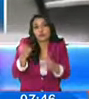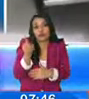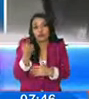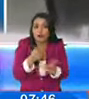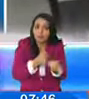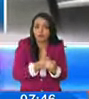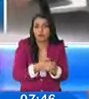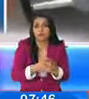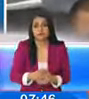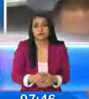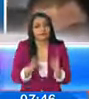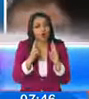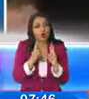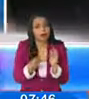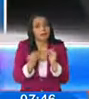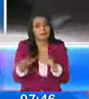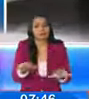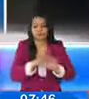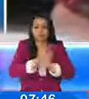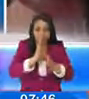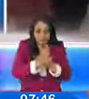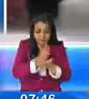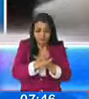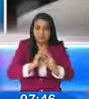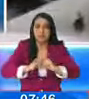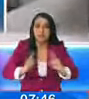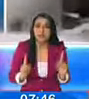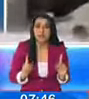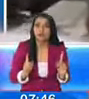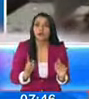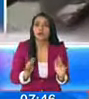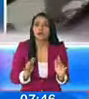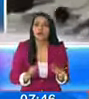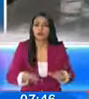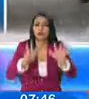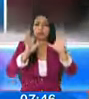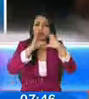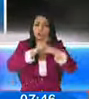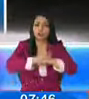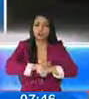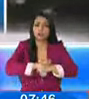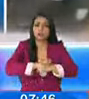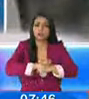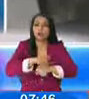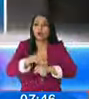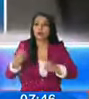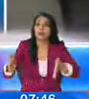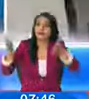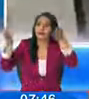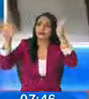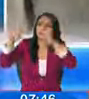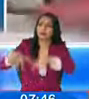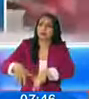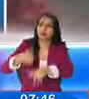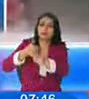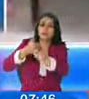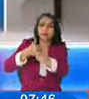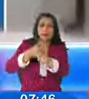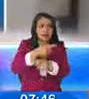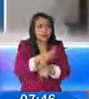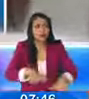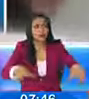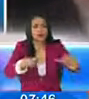que no pase a mayores otras cosas. Ayer por lo menos como alrededor de las 9 de la noche se derrumbó otro edificio, no sé, por aquí, cerca de